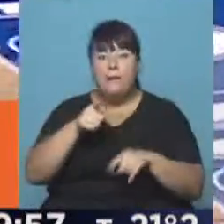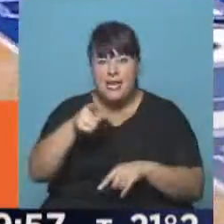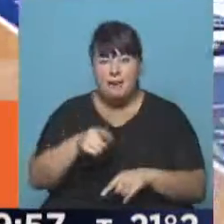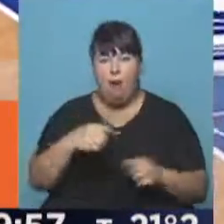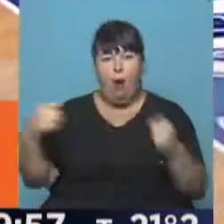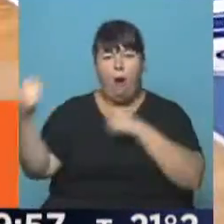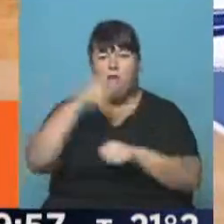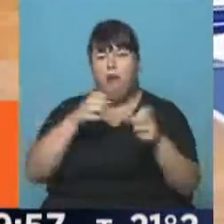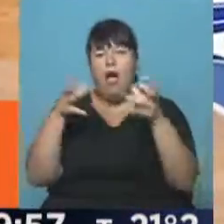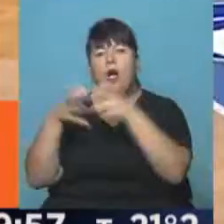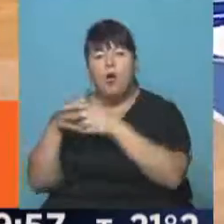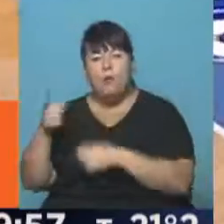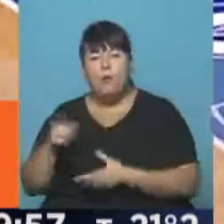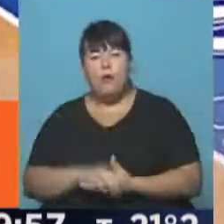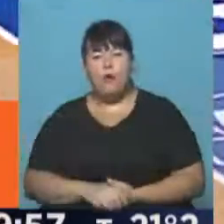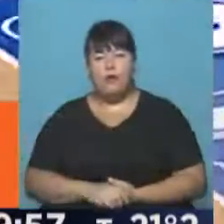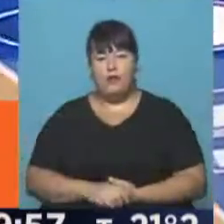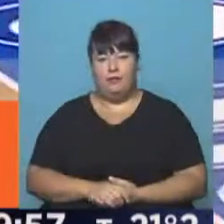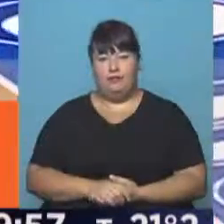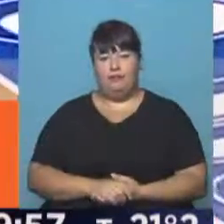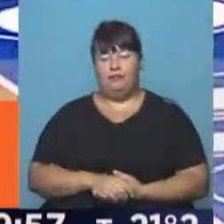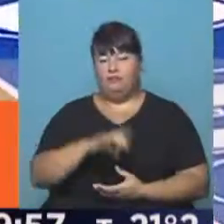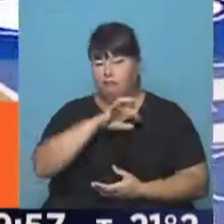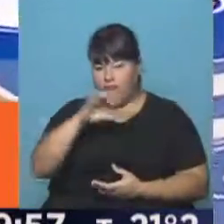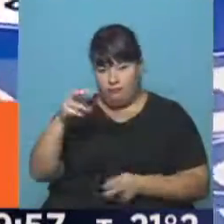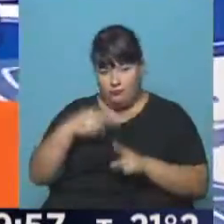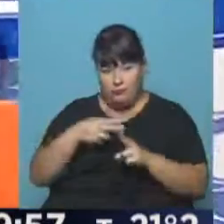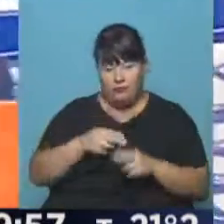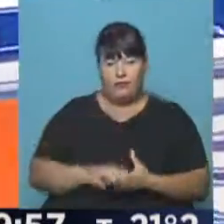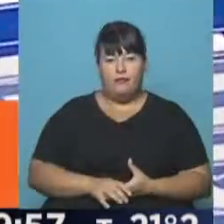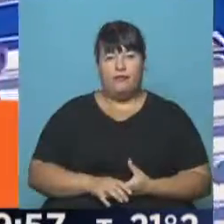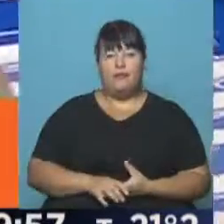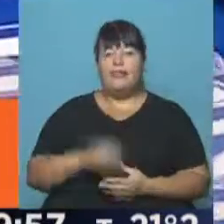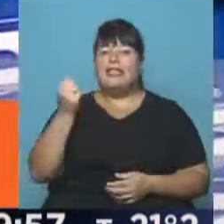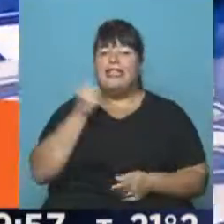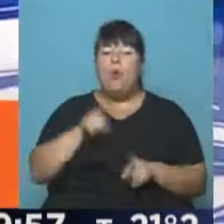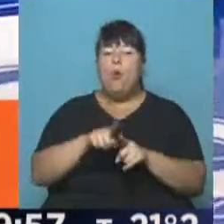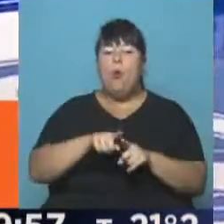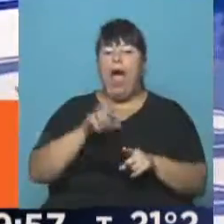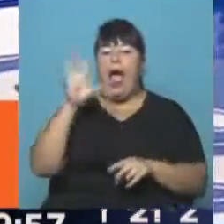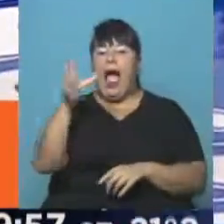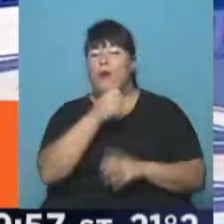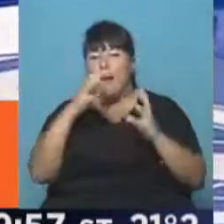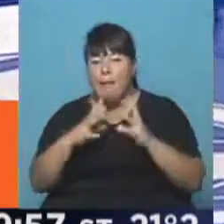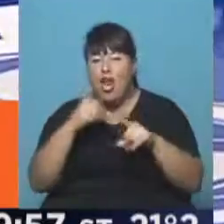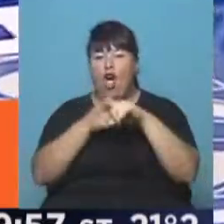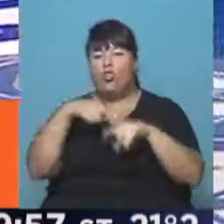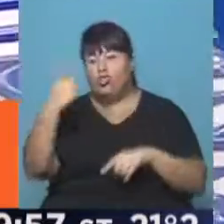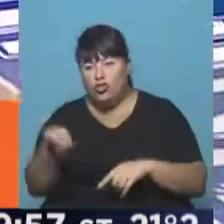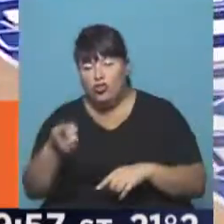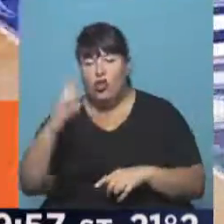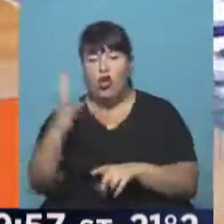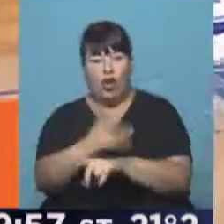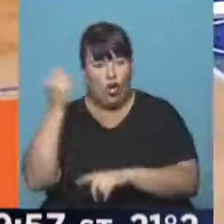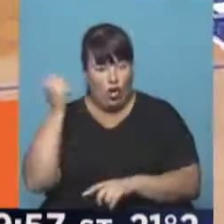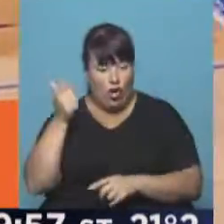Se enfrentaban, por un lado, Serge Ibaka, que iba a tratar de buscar la pelota frente a Robin López. Le